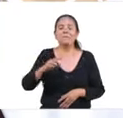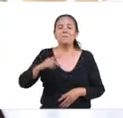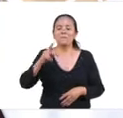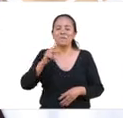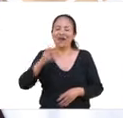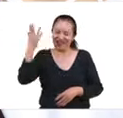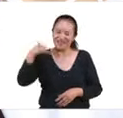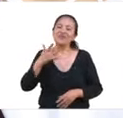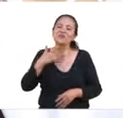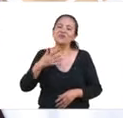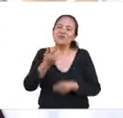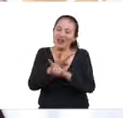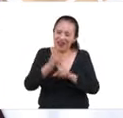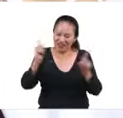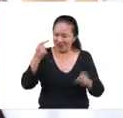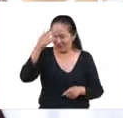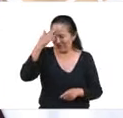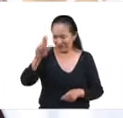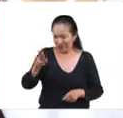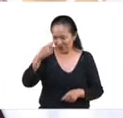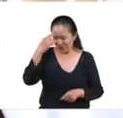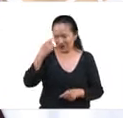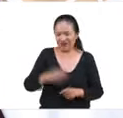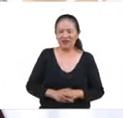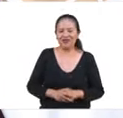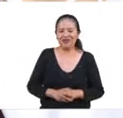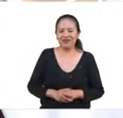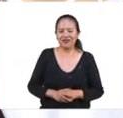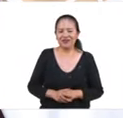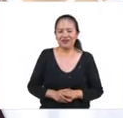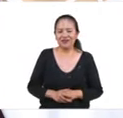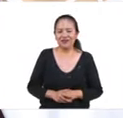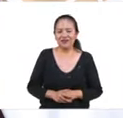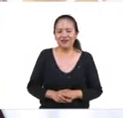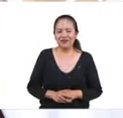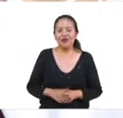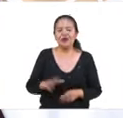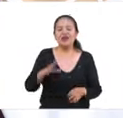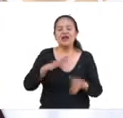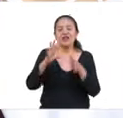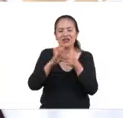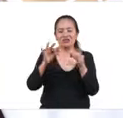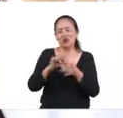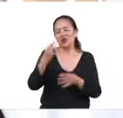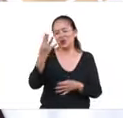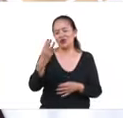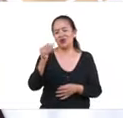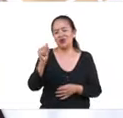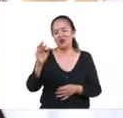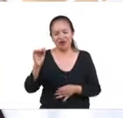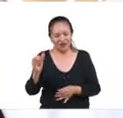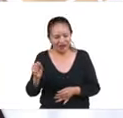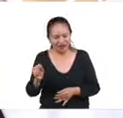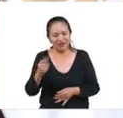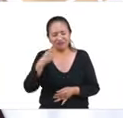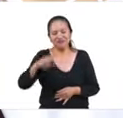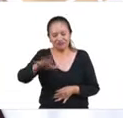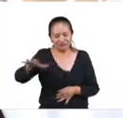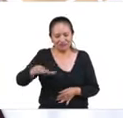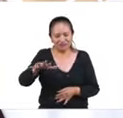a marchar ese día. Y habló de, en general, de cuatro áreas que coincido que